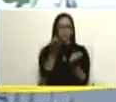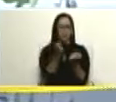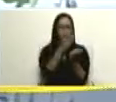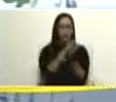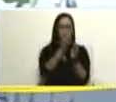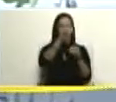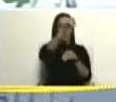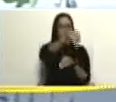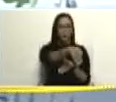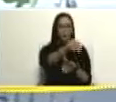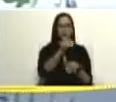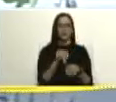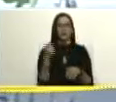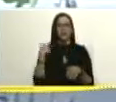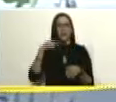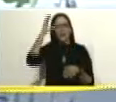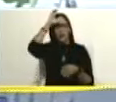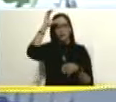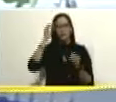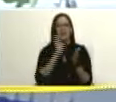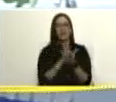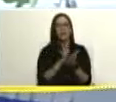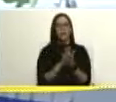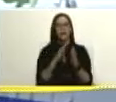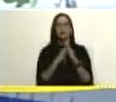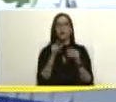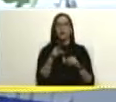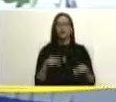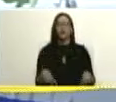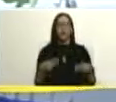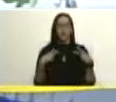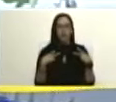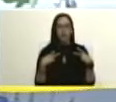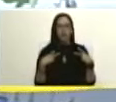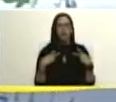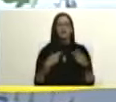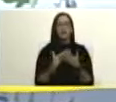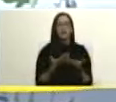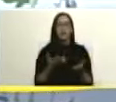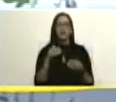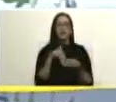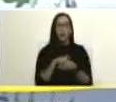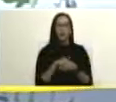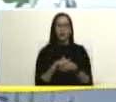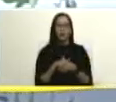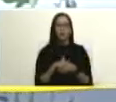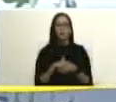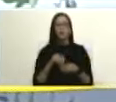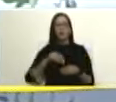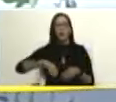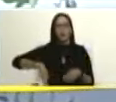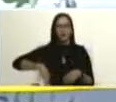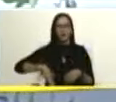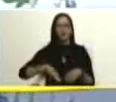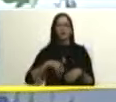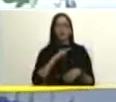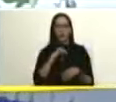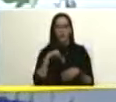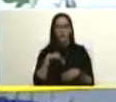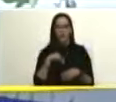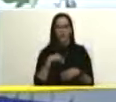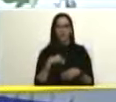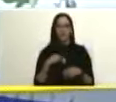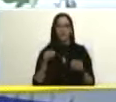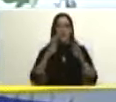tienes la conciencia tranquila para el resto de tu vida que diste tu voto por la Guayana Esequiba, que es nuestra. El